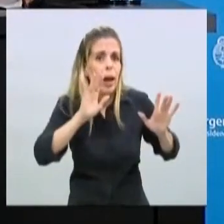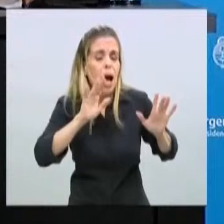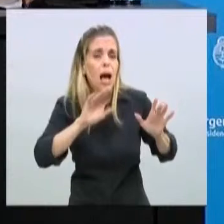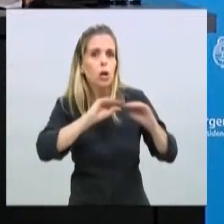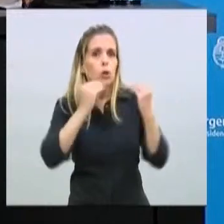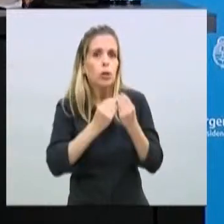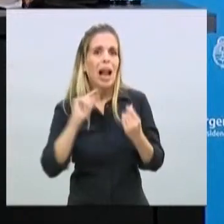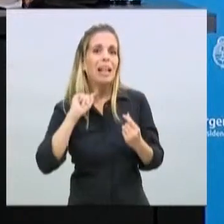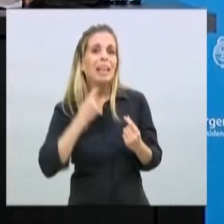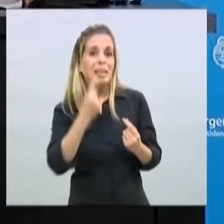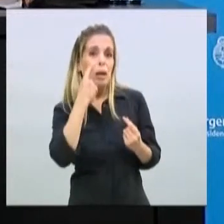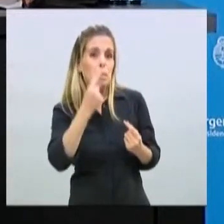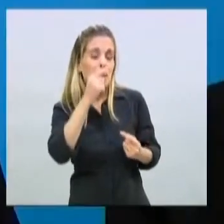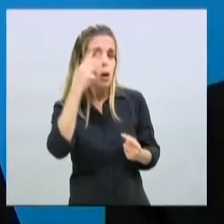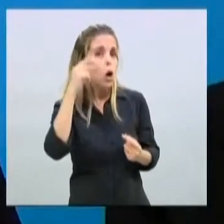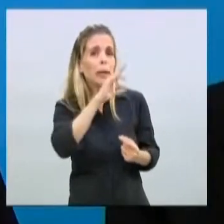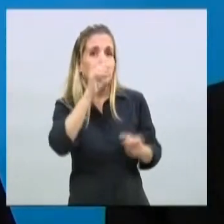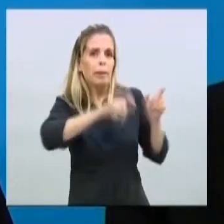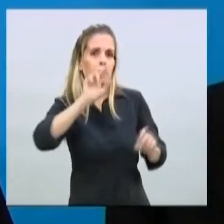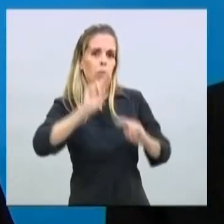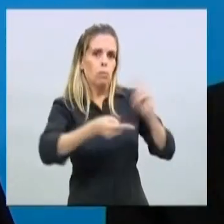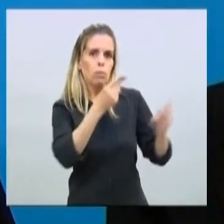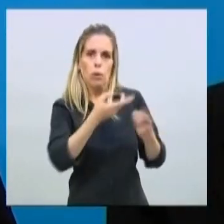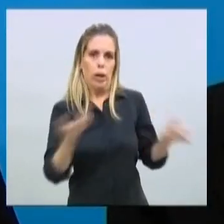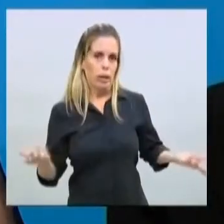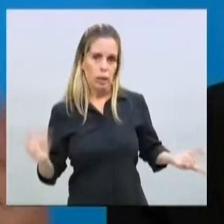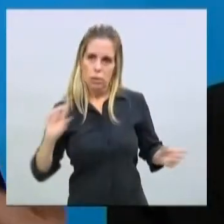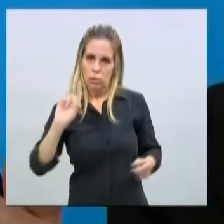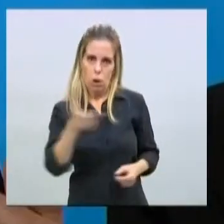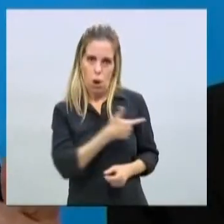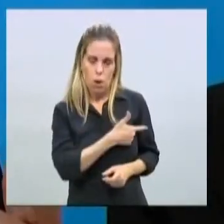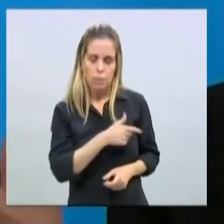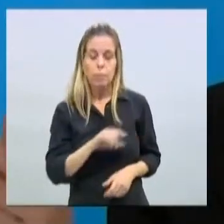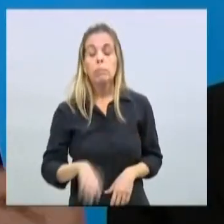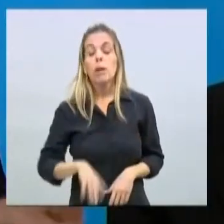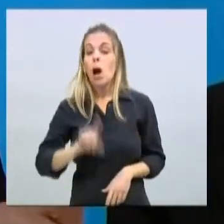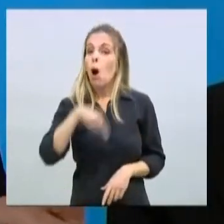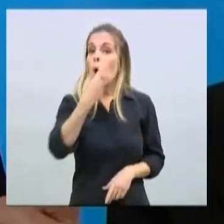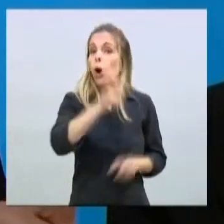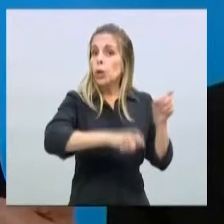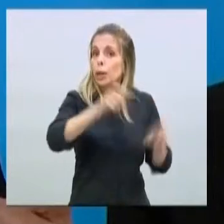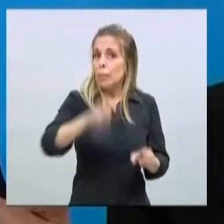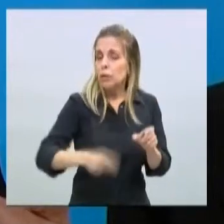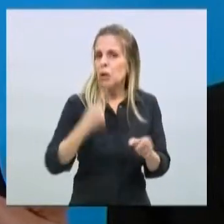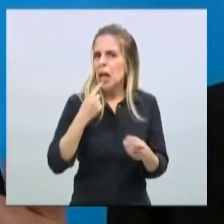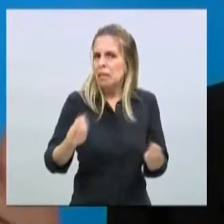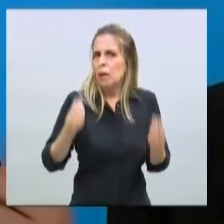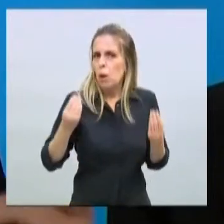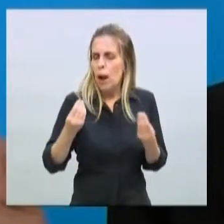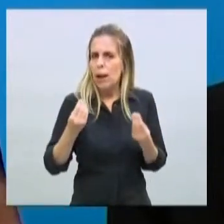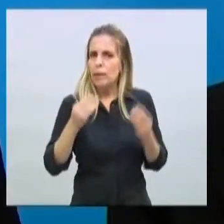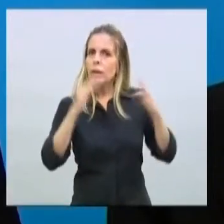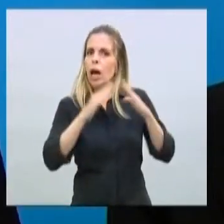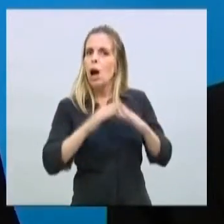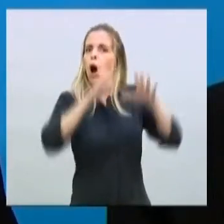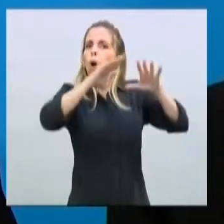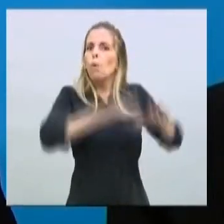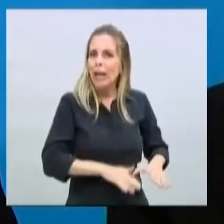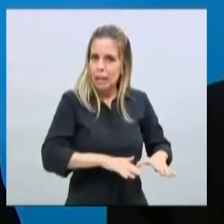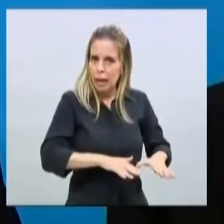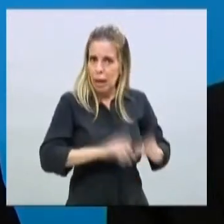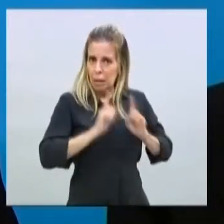¿De acuerdo? Y aquellos que dicen que el problema es que la cuarentena genera